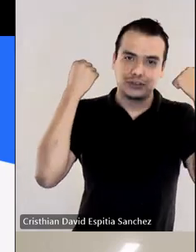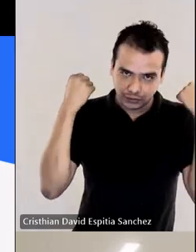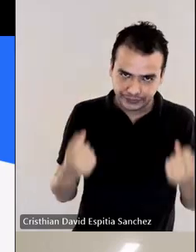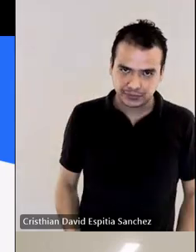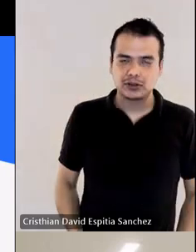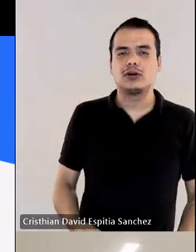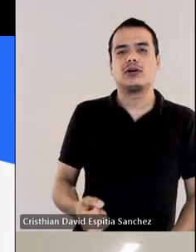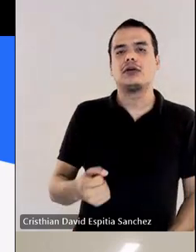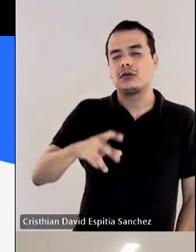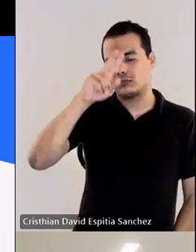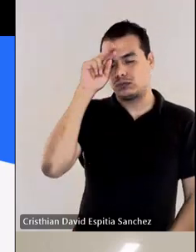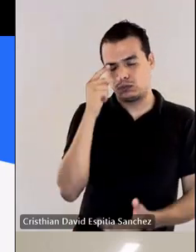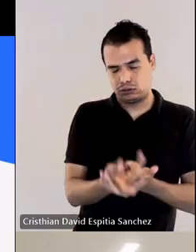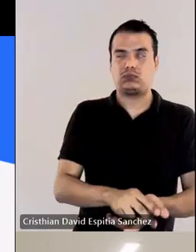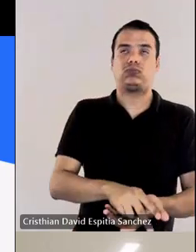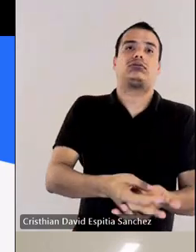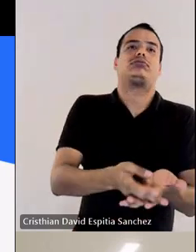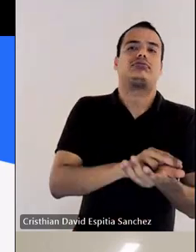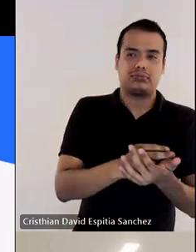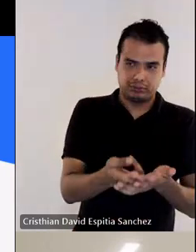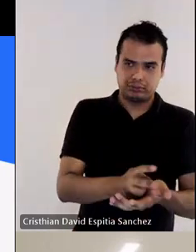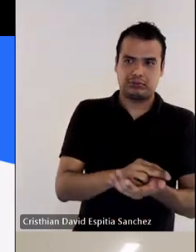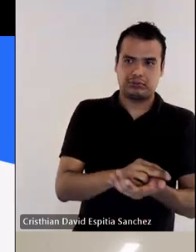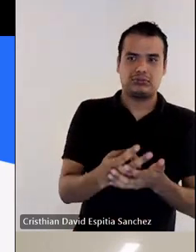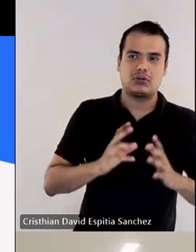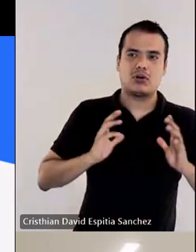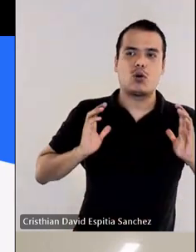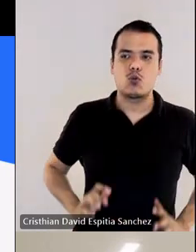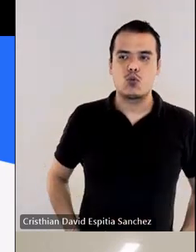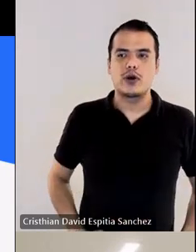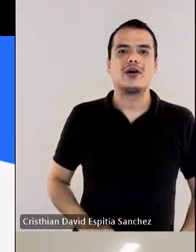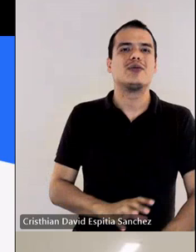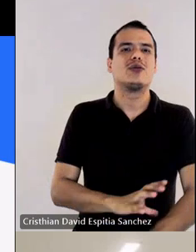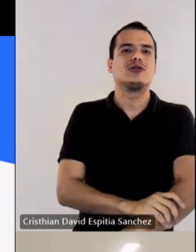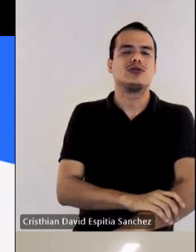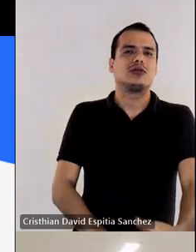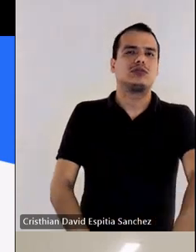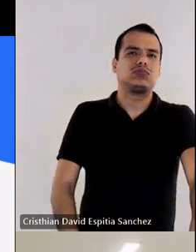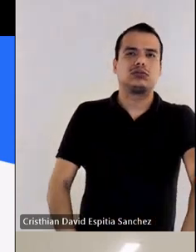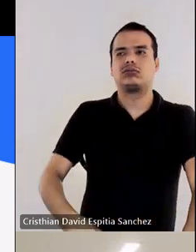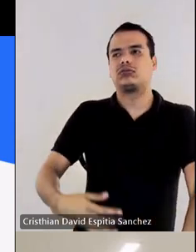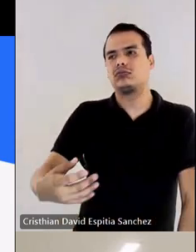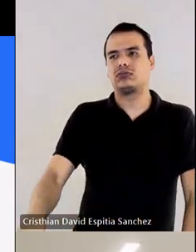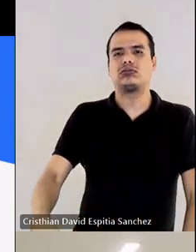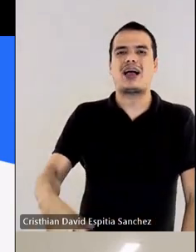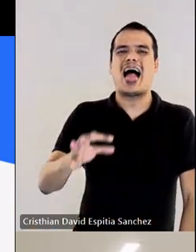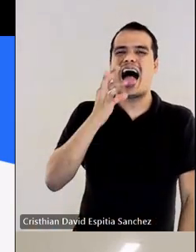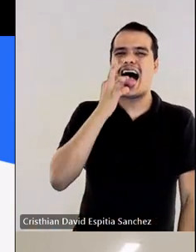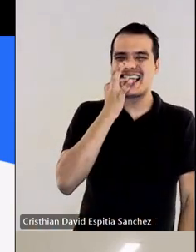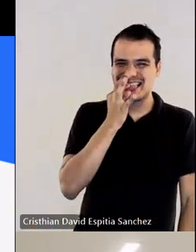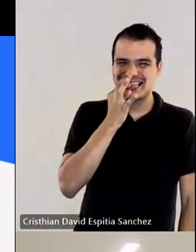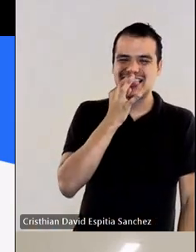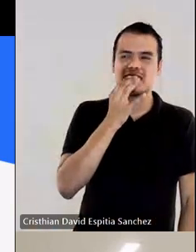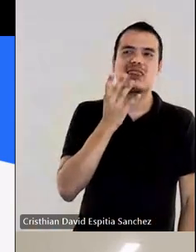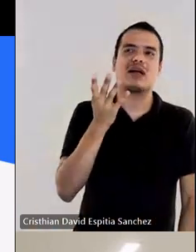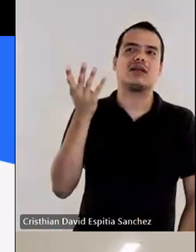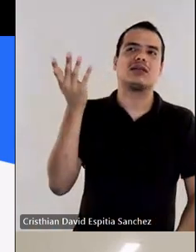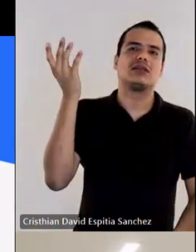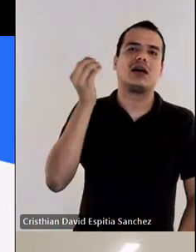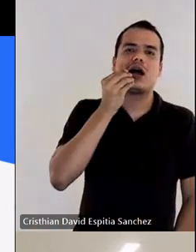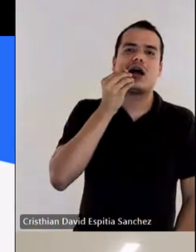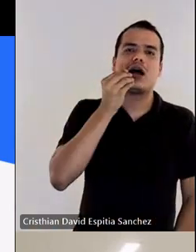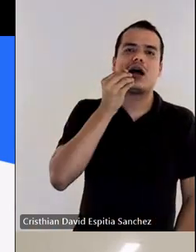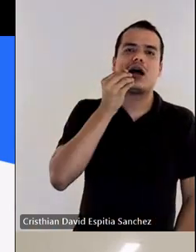Vamos a tener contracciones musculares generalizadas, puede haber una mordedura de la lengua y salida de espuma por